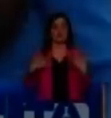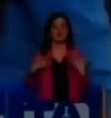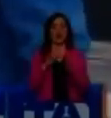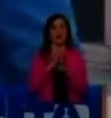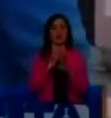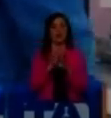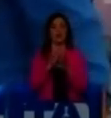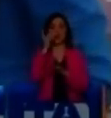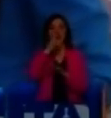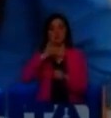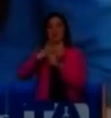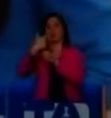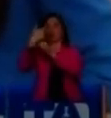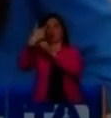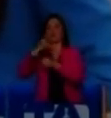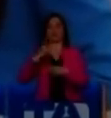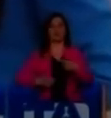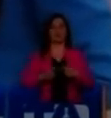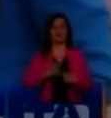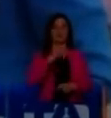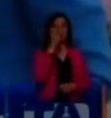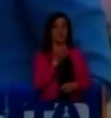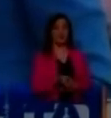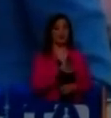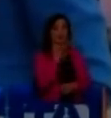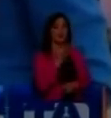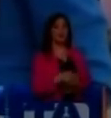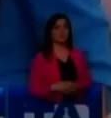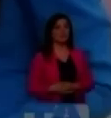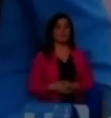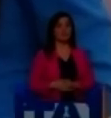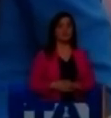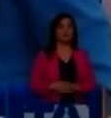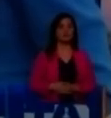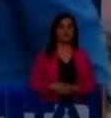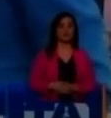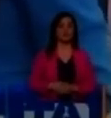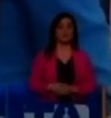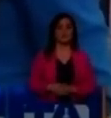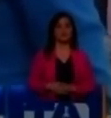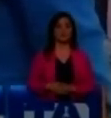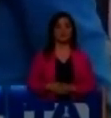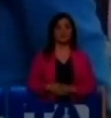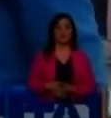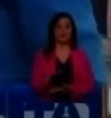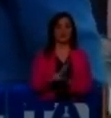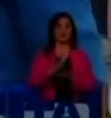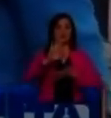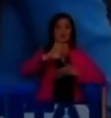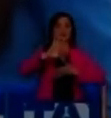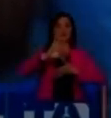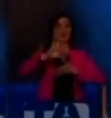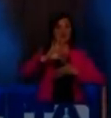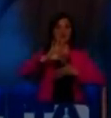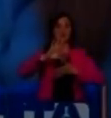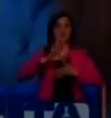pueden hablar frente a la cámara? ¿Cómo le va? Buenos días a la comunidad. De igual manera, como se viene escuchando, el barrio América ya no es un